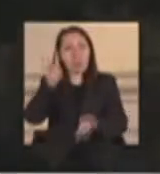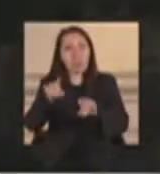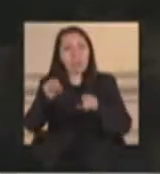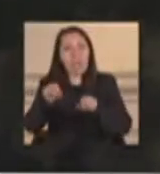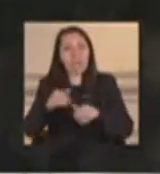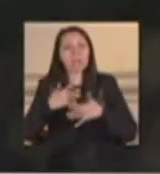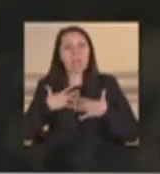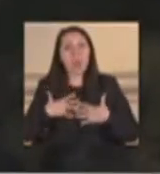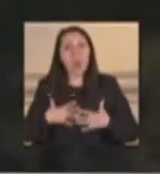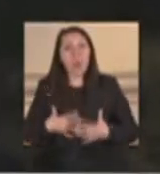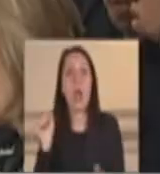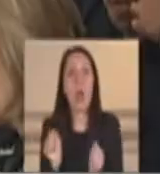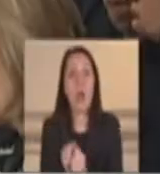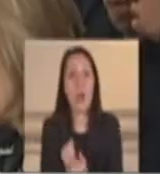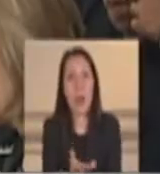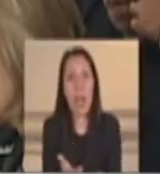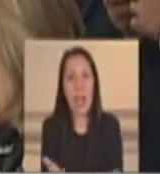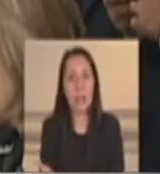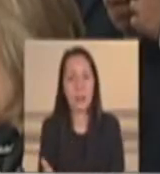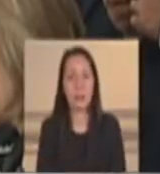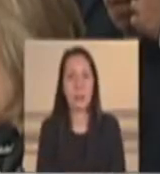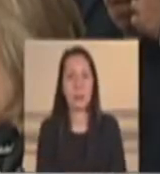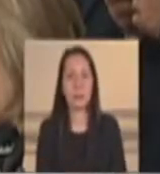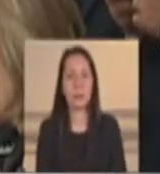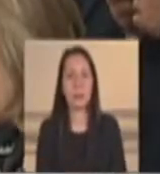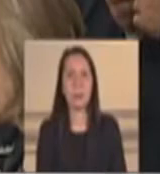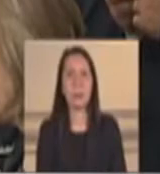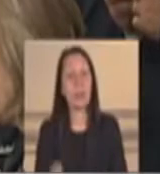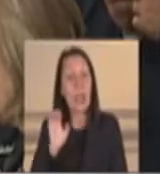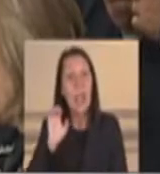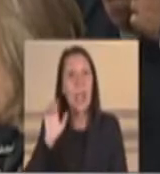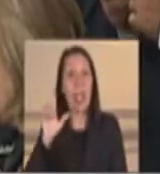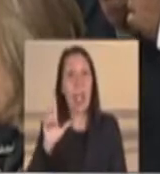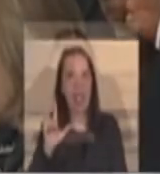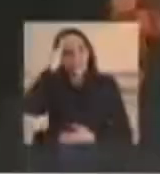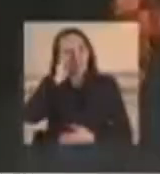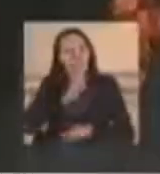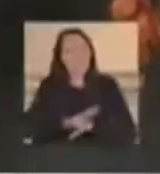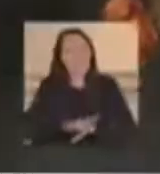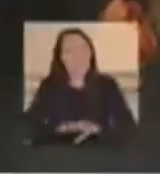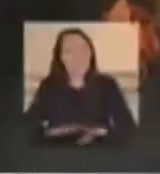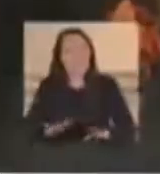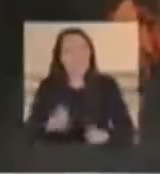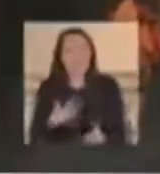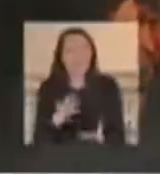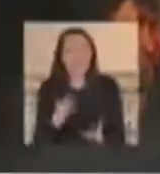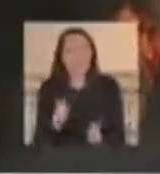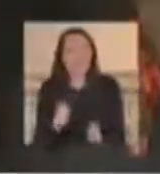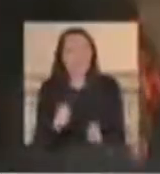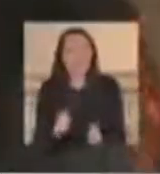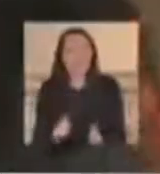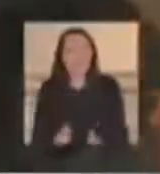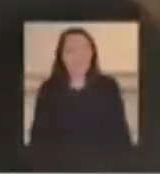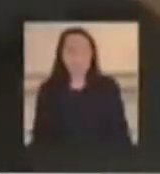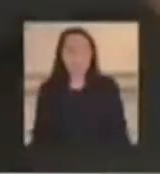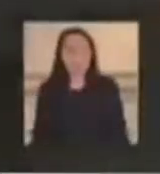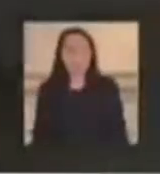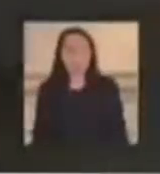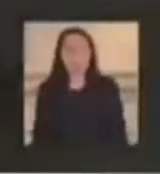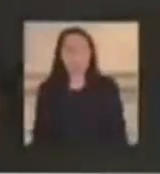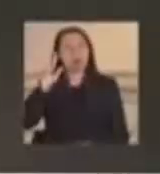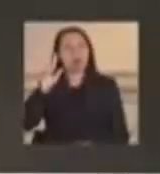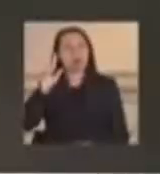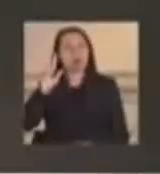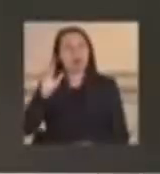Pese a sus 97 años, su viuda participó de cada uno de los honores en estos tres días del funeral de Estado. Durante la misa, el cardenal